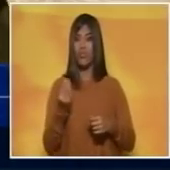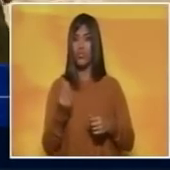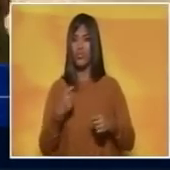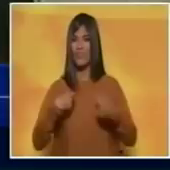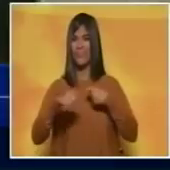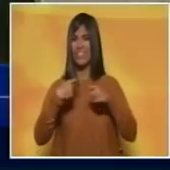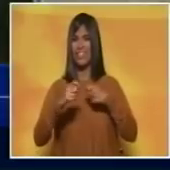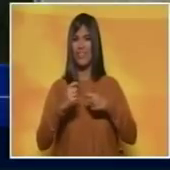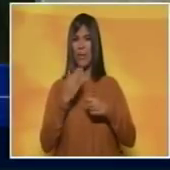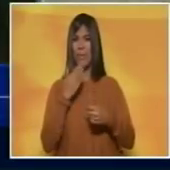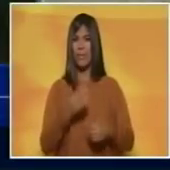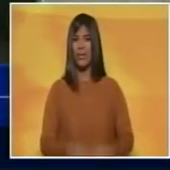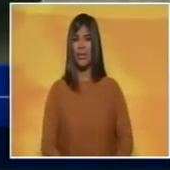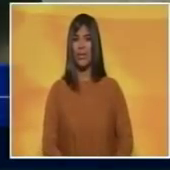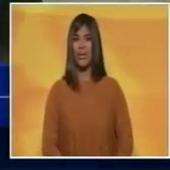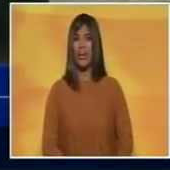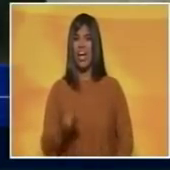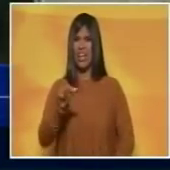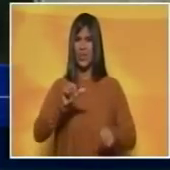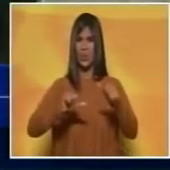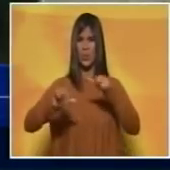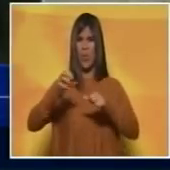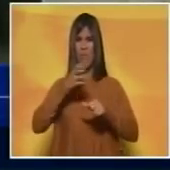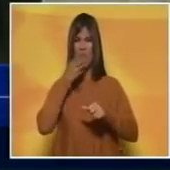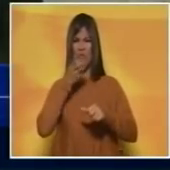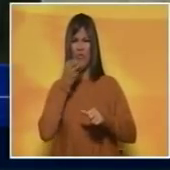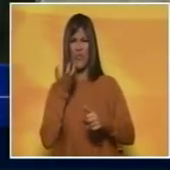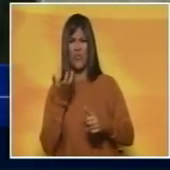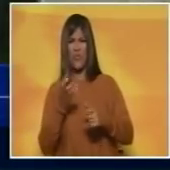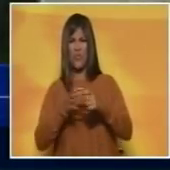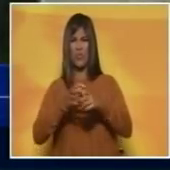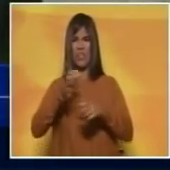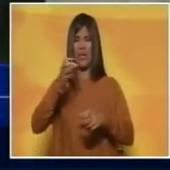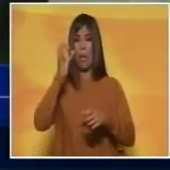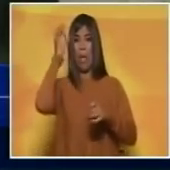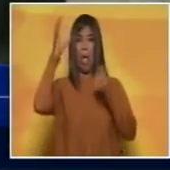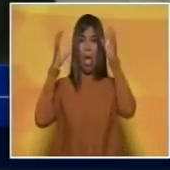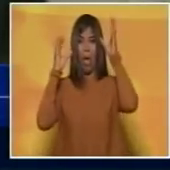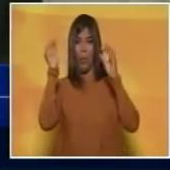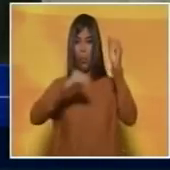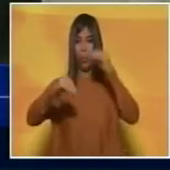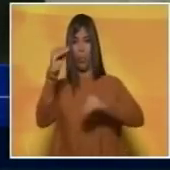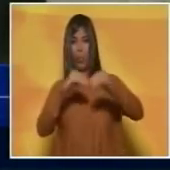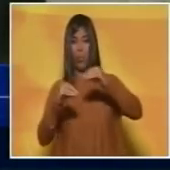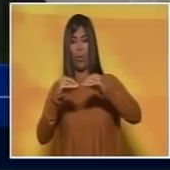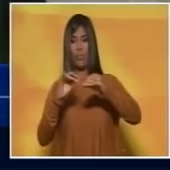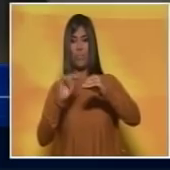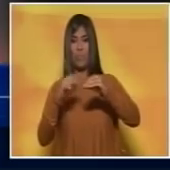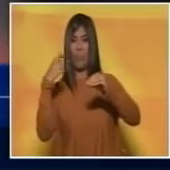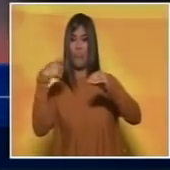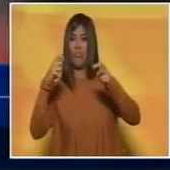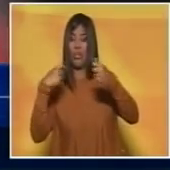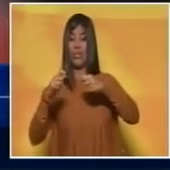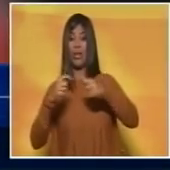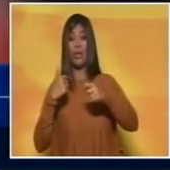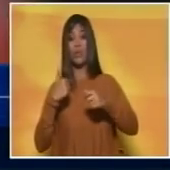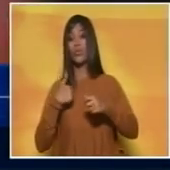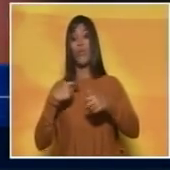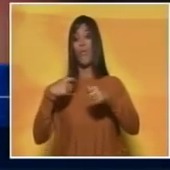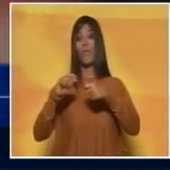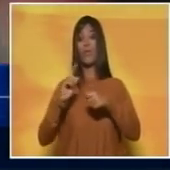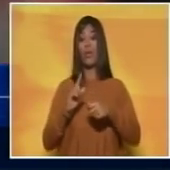permisadas. Esas son cosas que preparan con frutas y artesanales, porque ellos mismos producen sus cosas aquí. No se vende eso